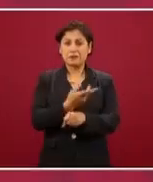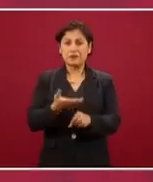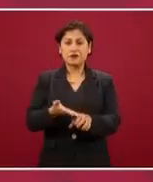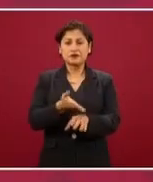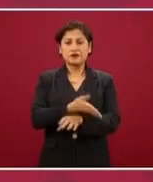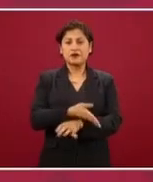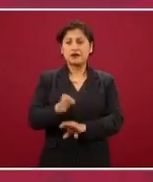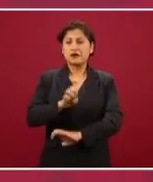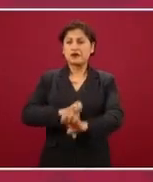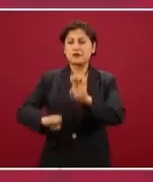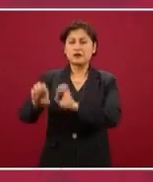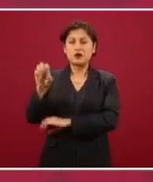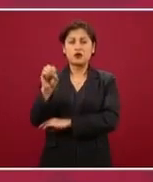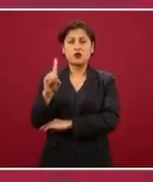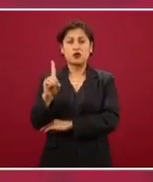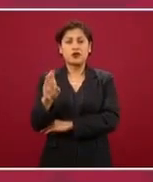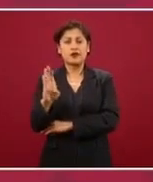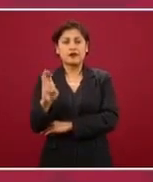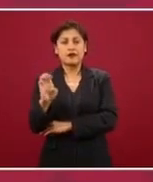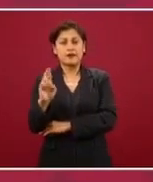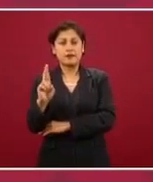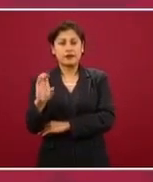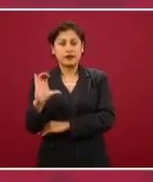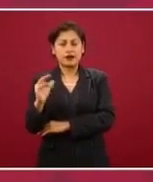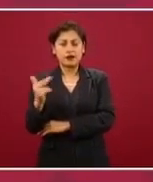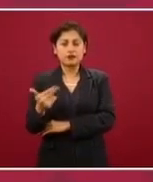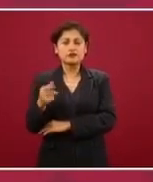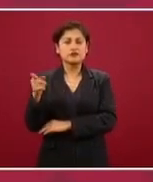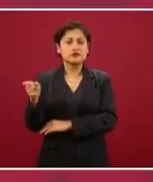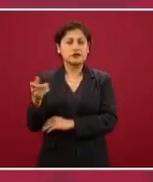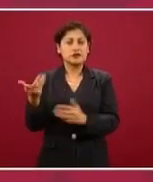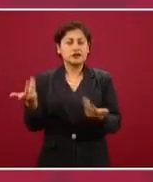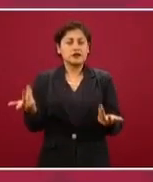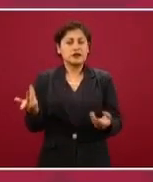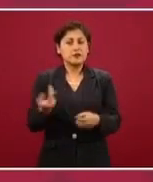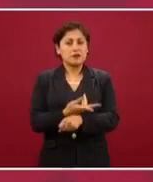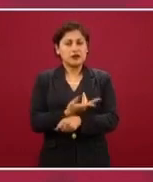ejemplo, donde se ventilan